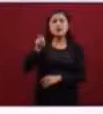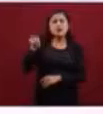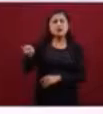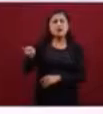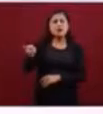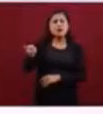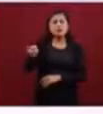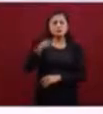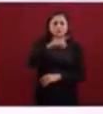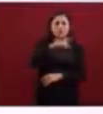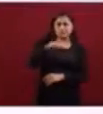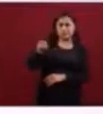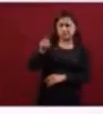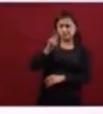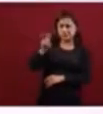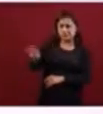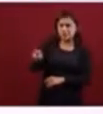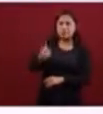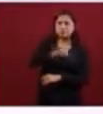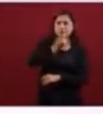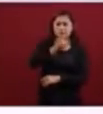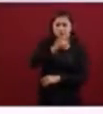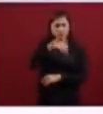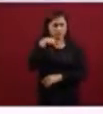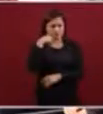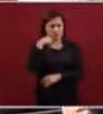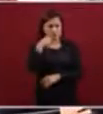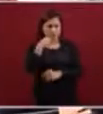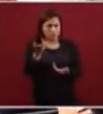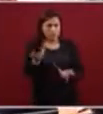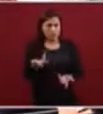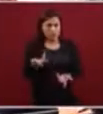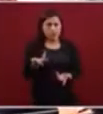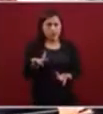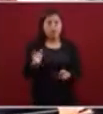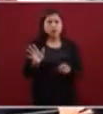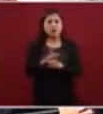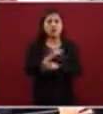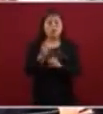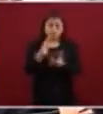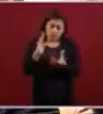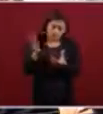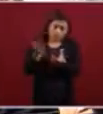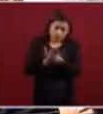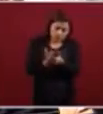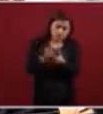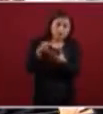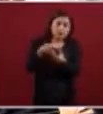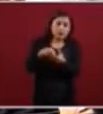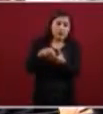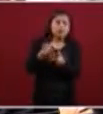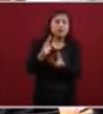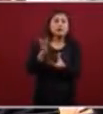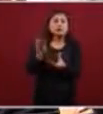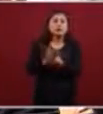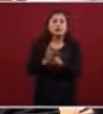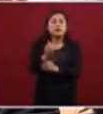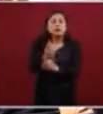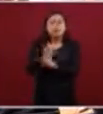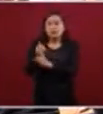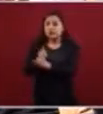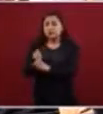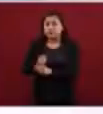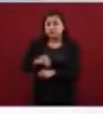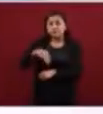es preocupante, presidente? Porque esa carpeta se consigna ante un juez, sin embargo el juez y obviamente la